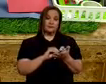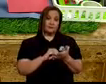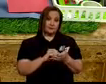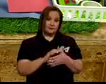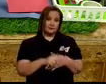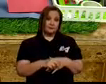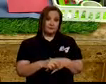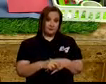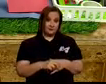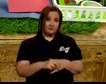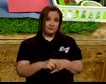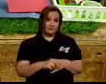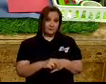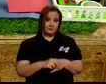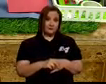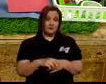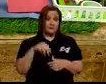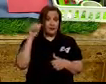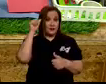Toquecitos.